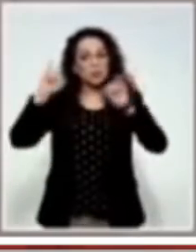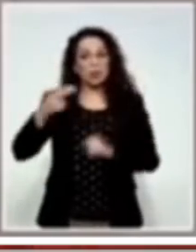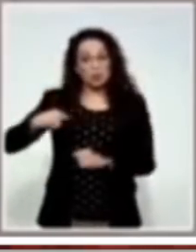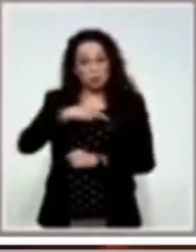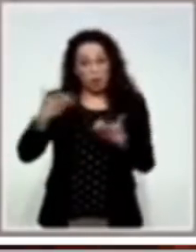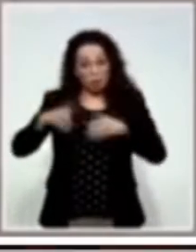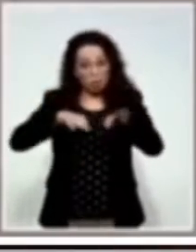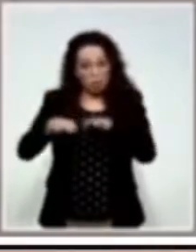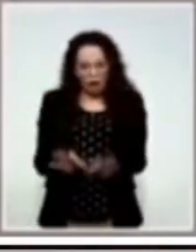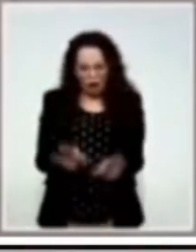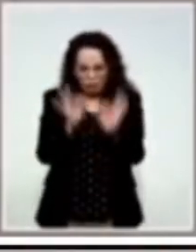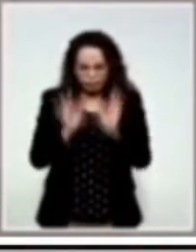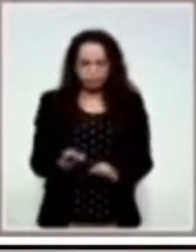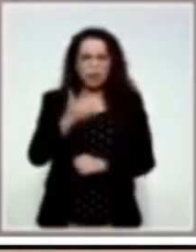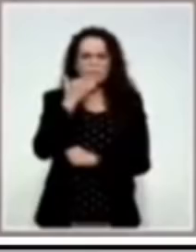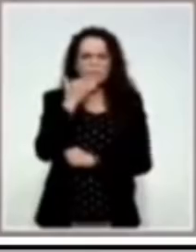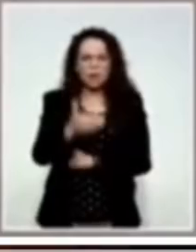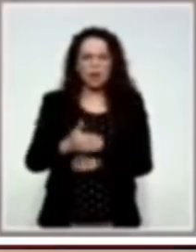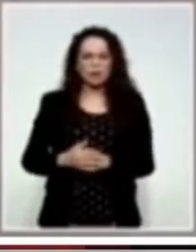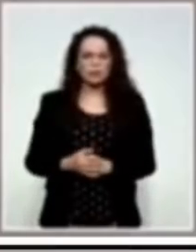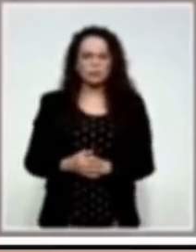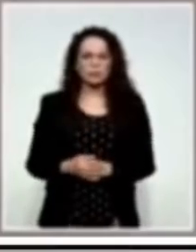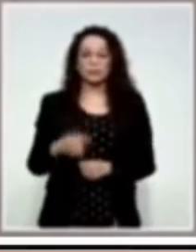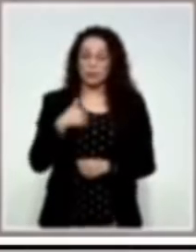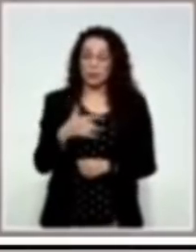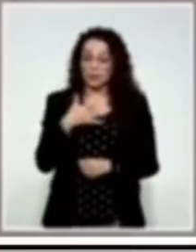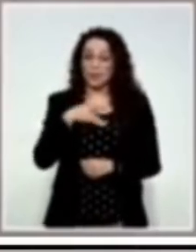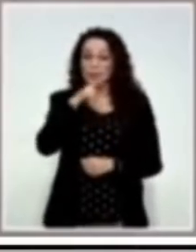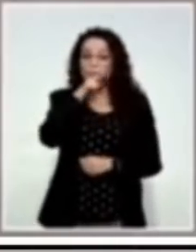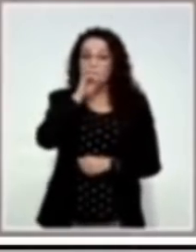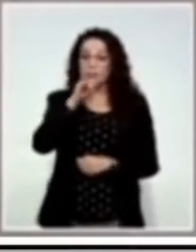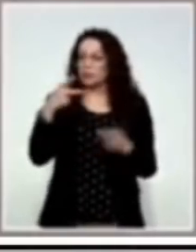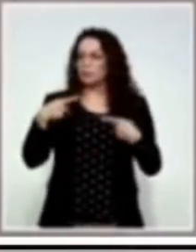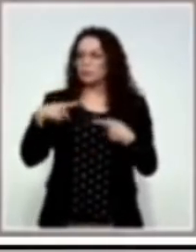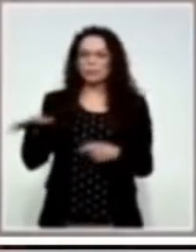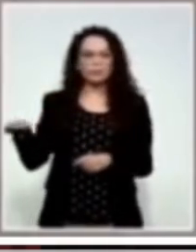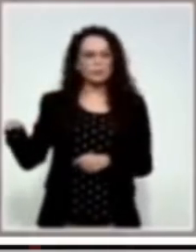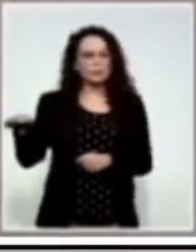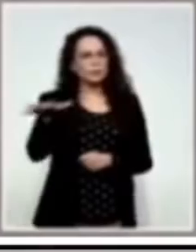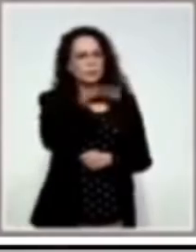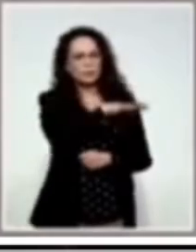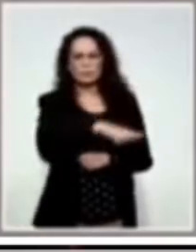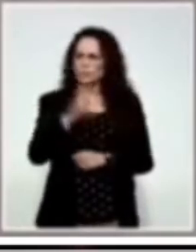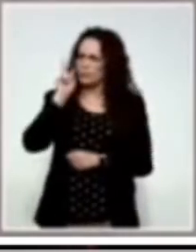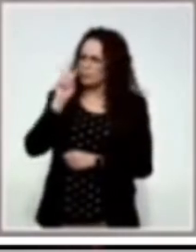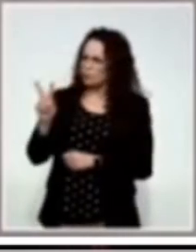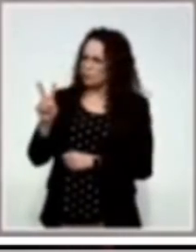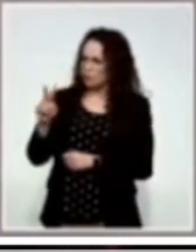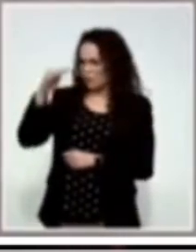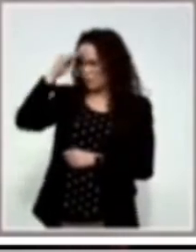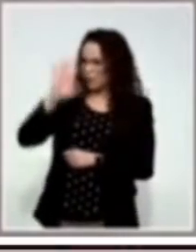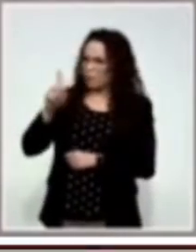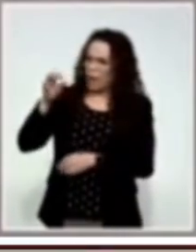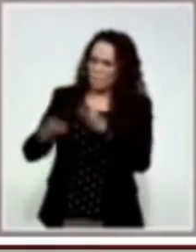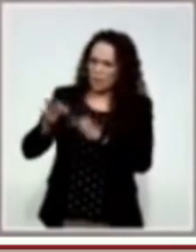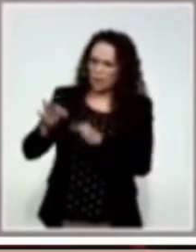también me preocupaba esta situación de esta percepción que pareciera que los ministros no tienen voz, ni voto,